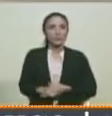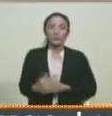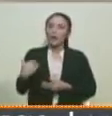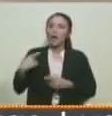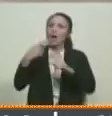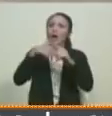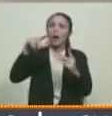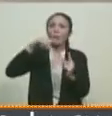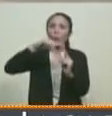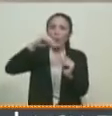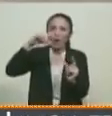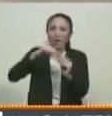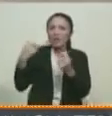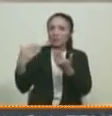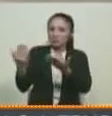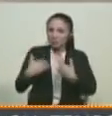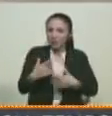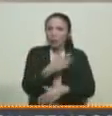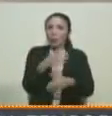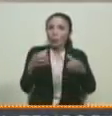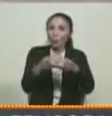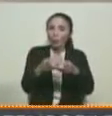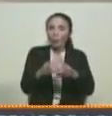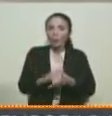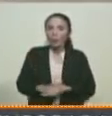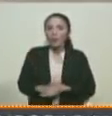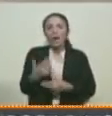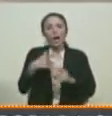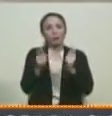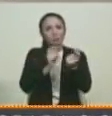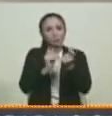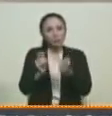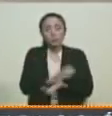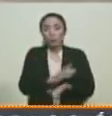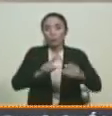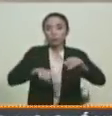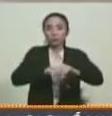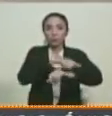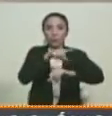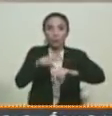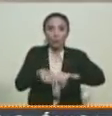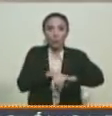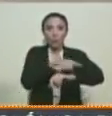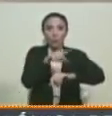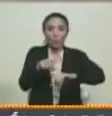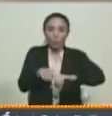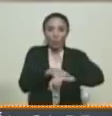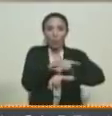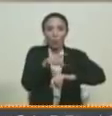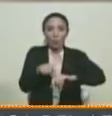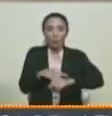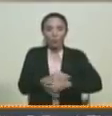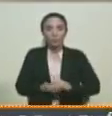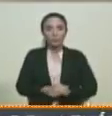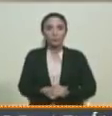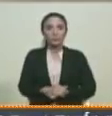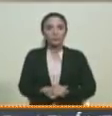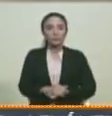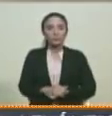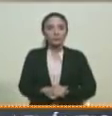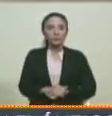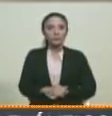COPEI. Tuve la posibilidad de conversar largamente con su secretario general, Pedro Pablo Fernández,